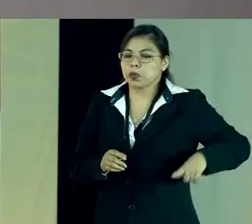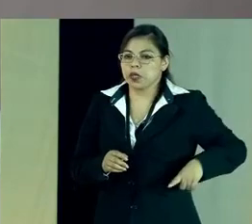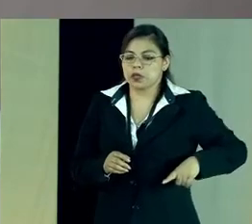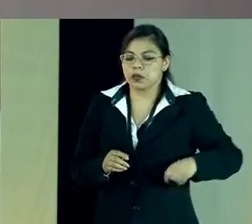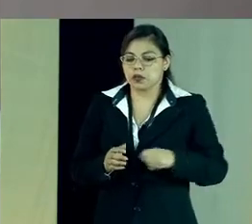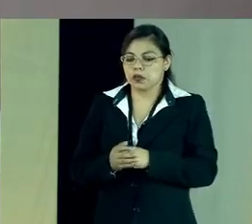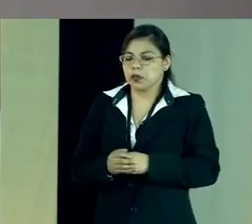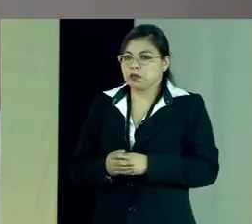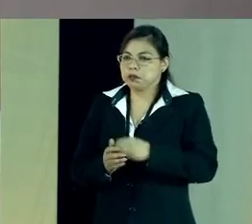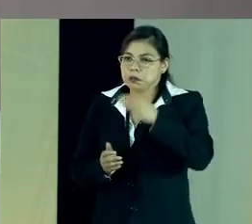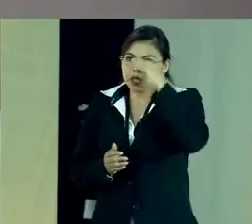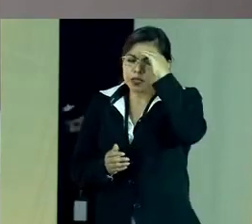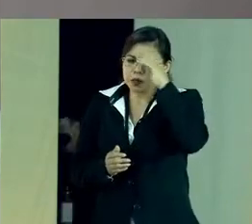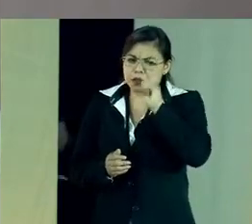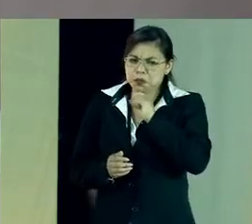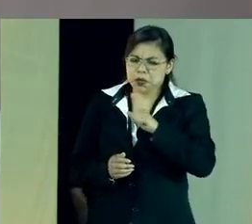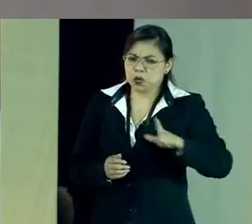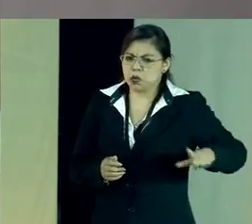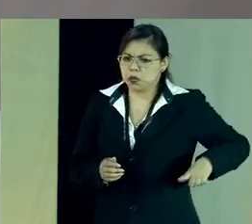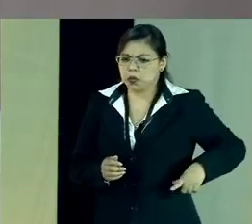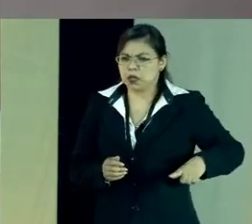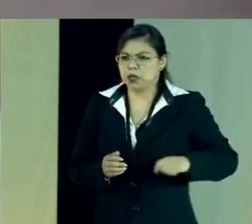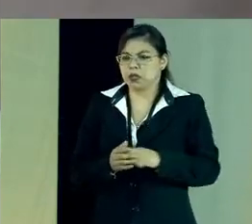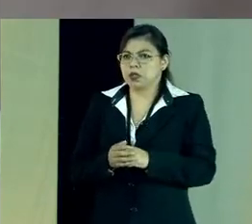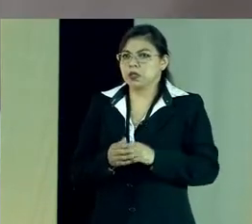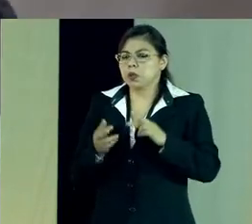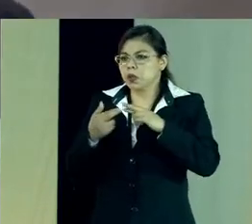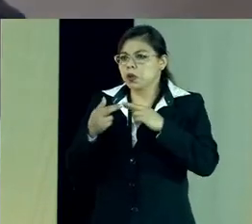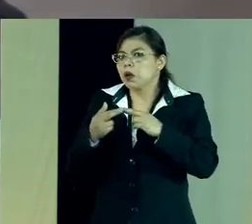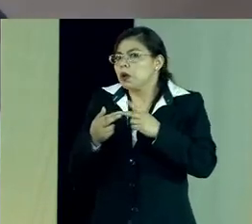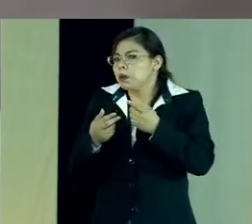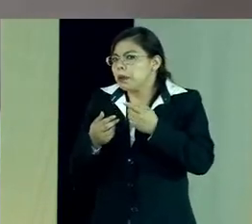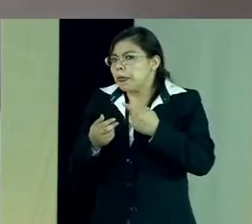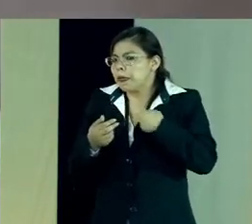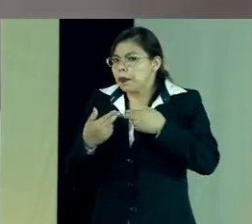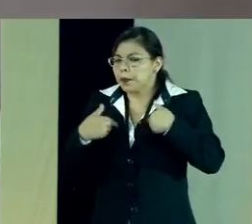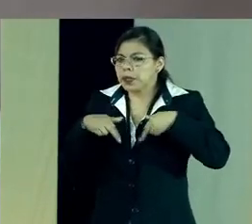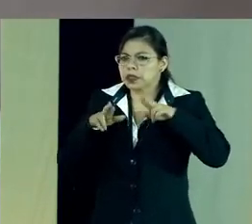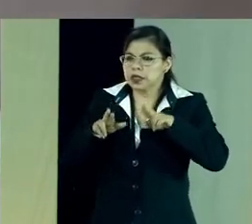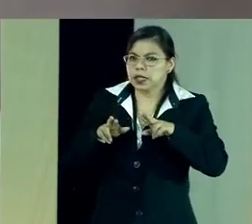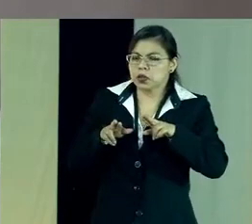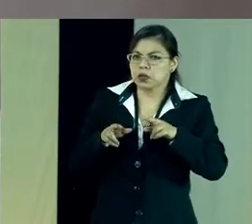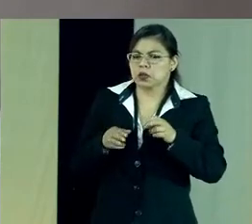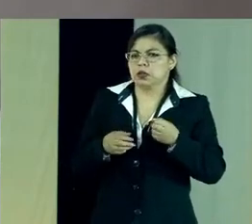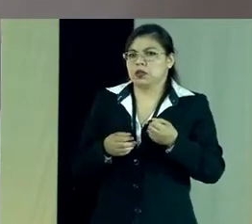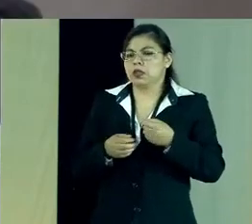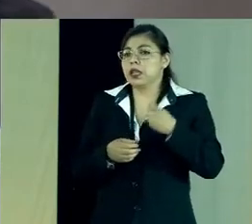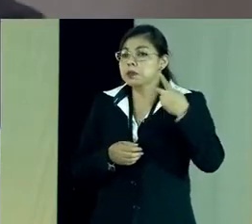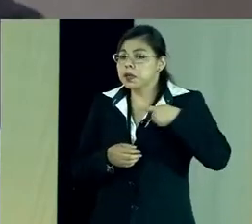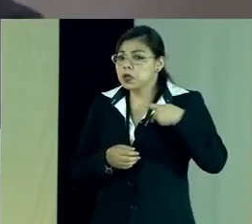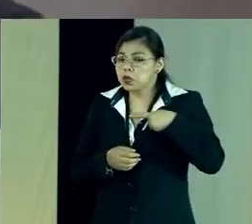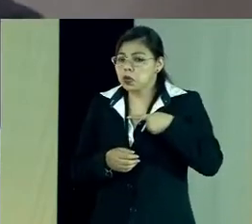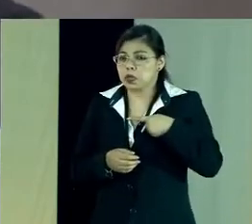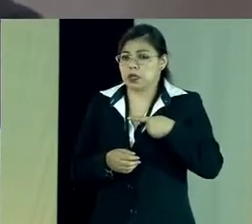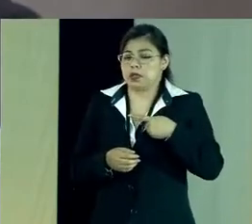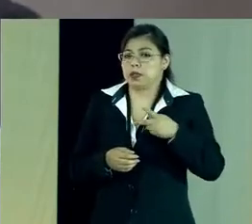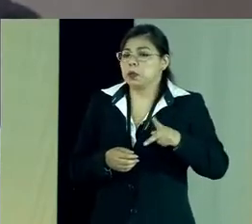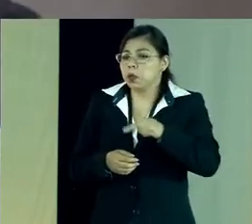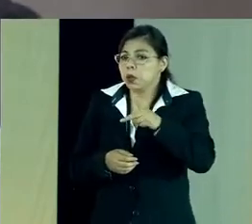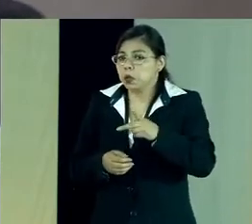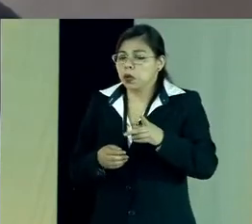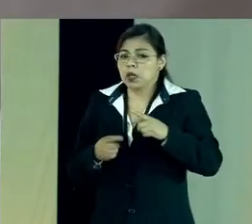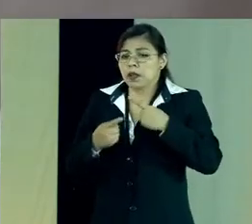si pensamos en los gobiernos como la representación de la sociedad de acuerdo a los distintos modelos de